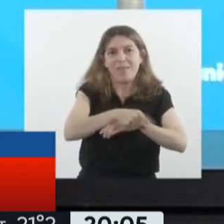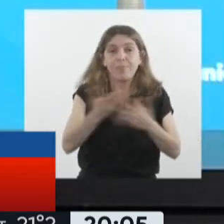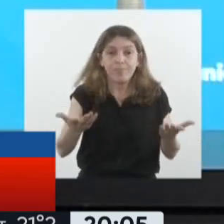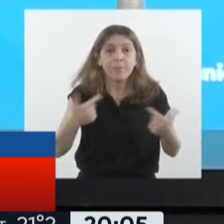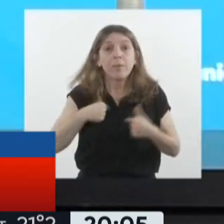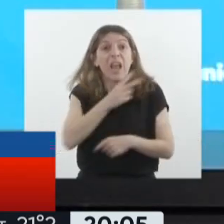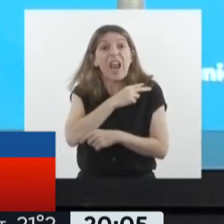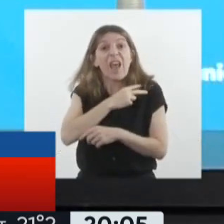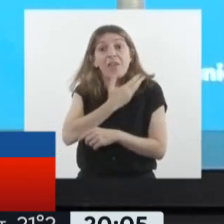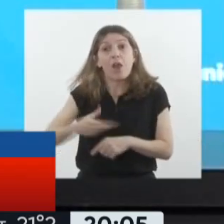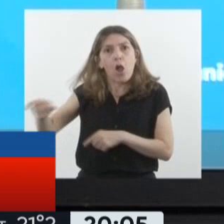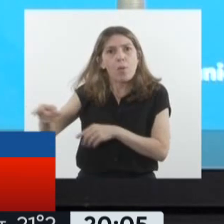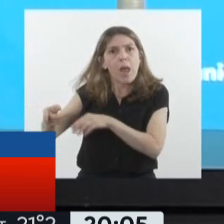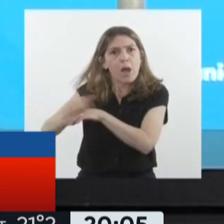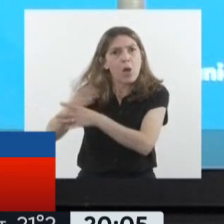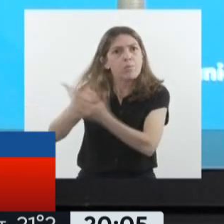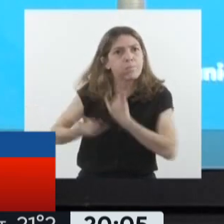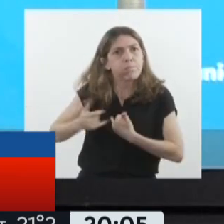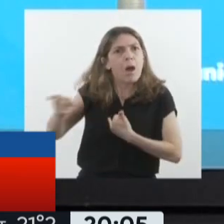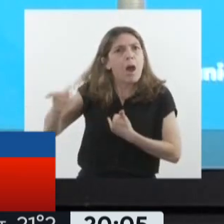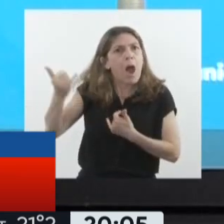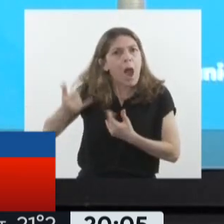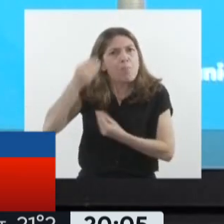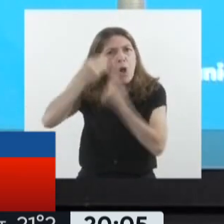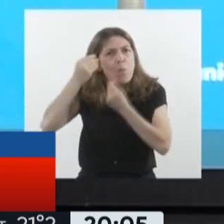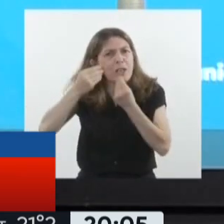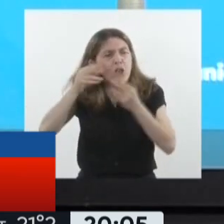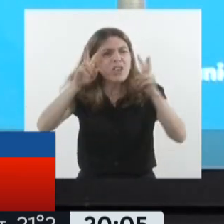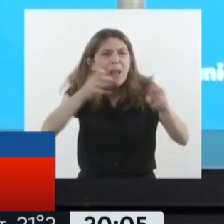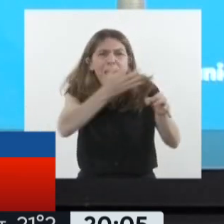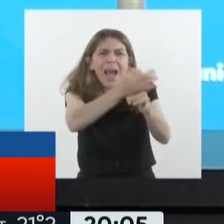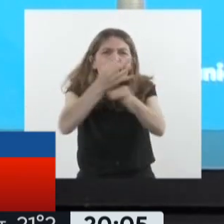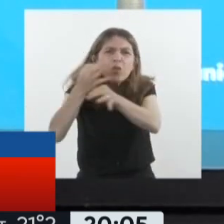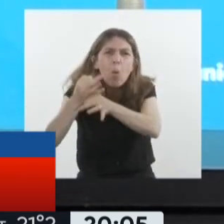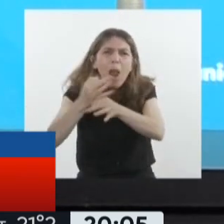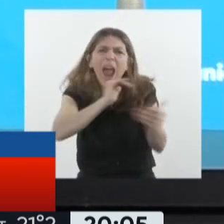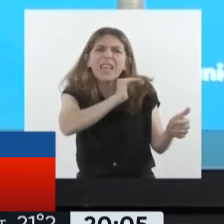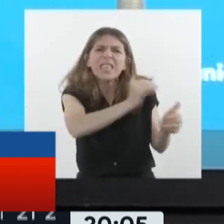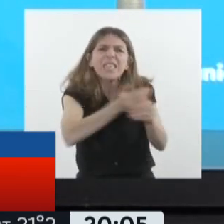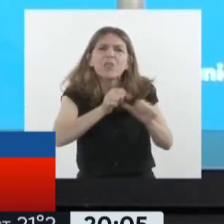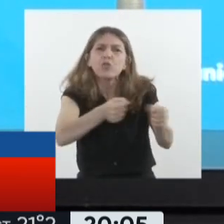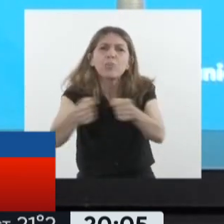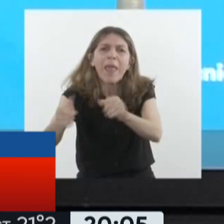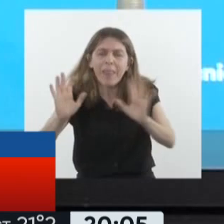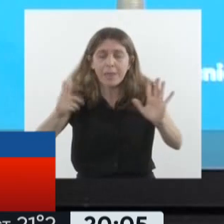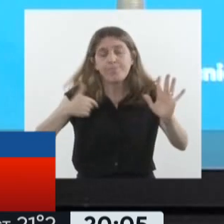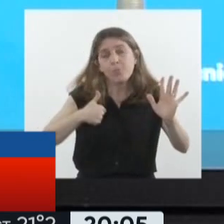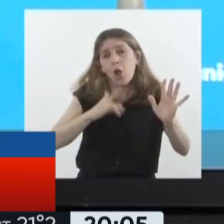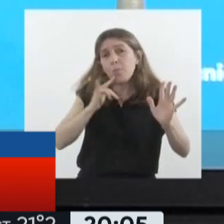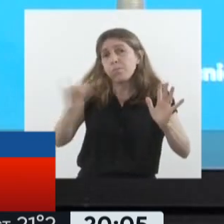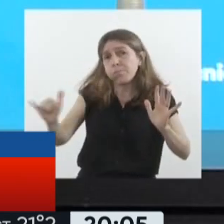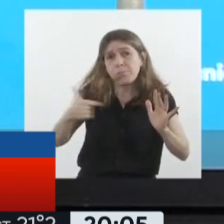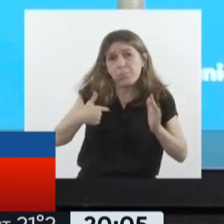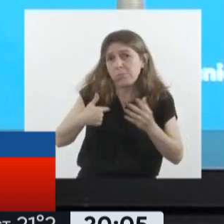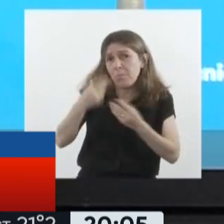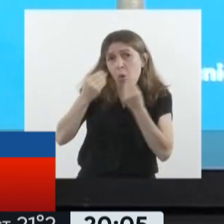me expresó que él tiene una gran preocupación con la presencialidad en las clases. Bueno, yo le expresé que es la misma